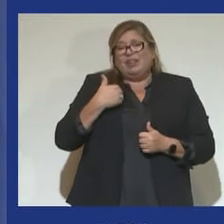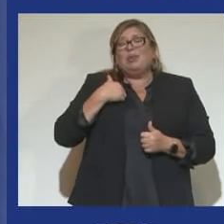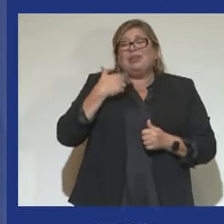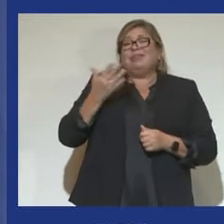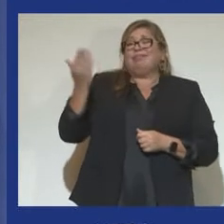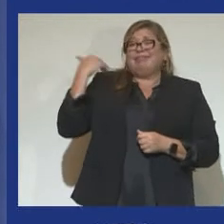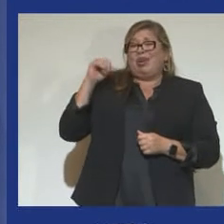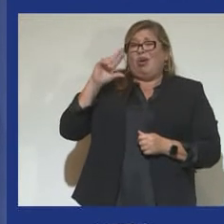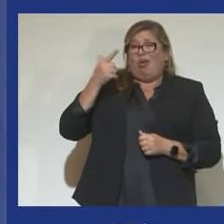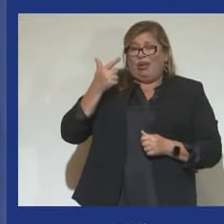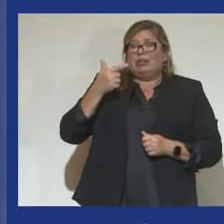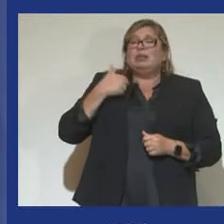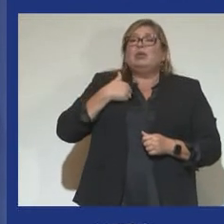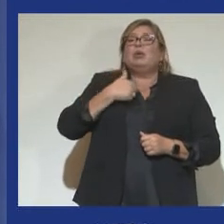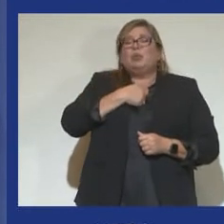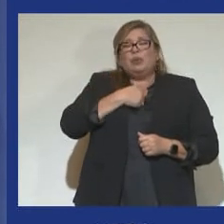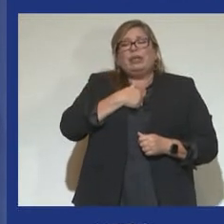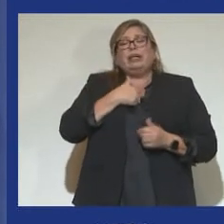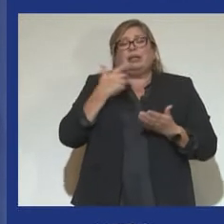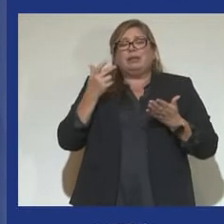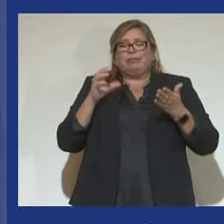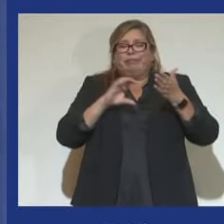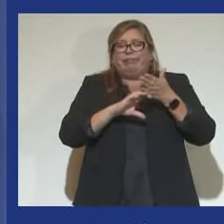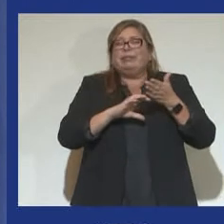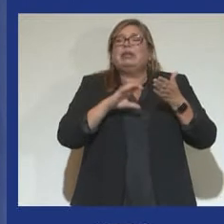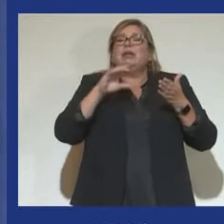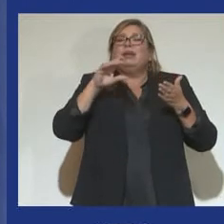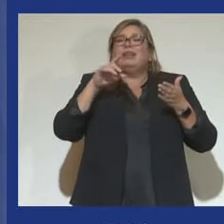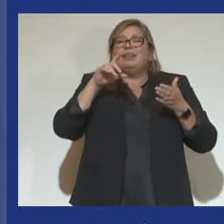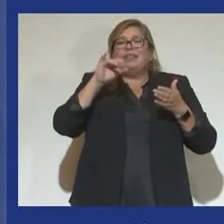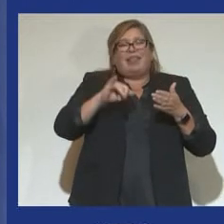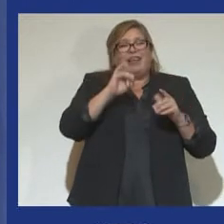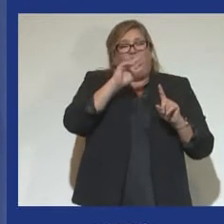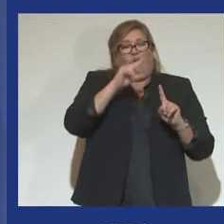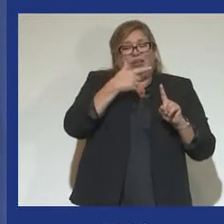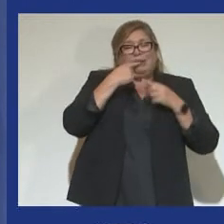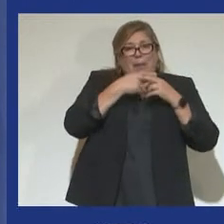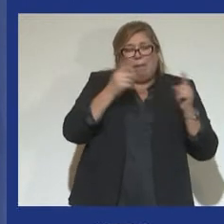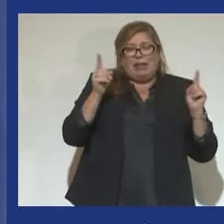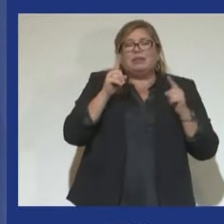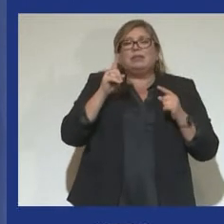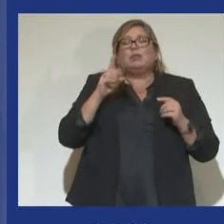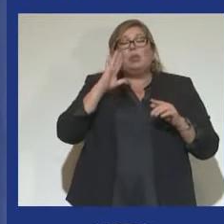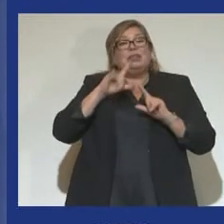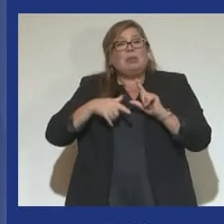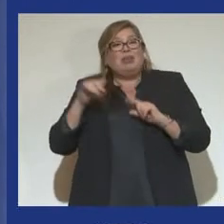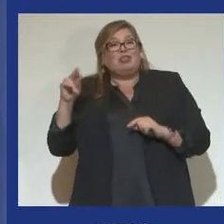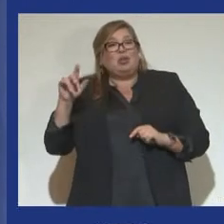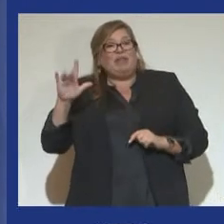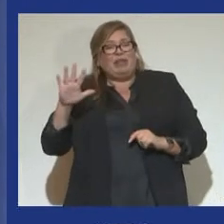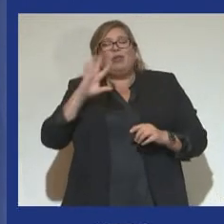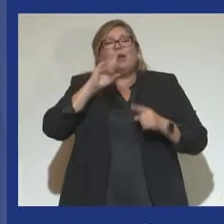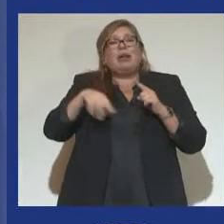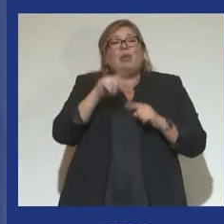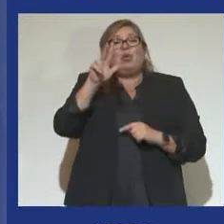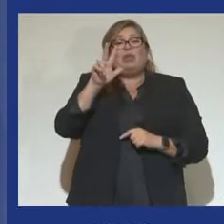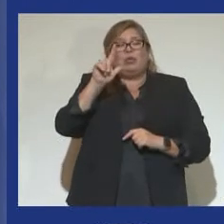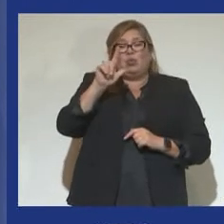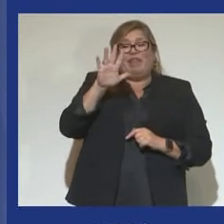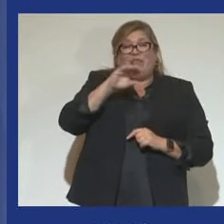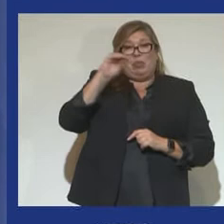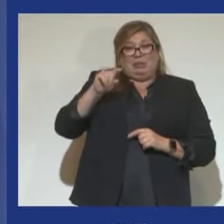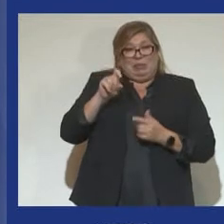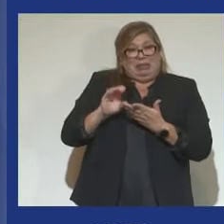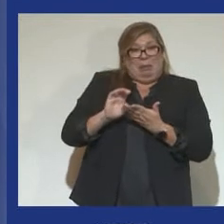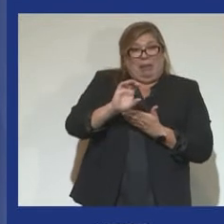el 31 de enero de que hay una provisión de pagar el 25 por ciento de regreso y también la consideración no